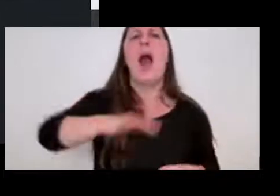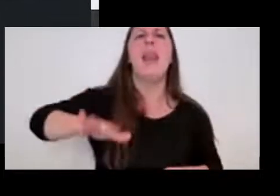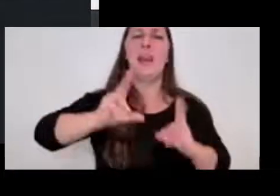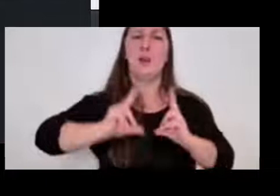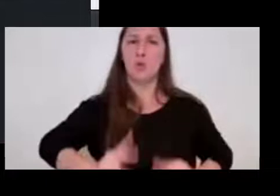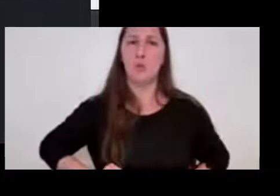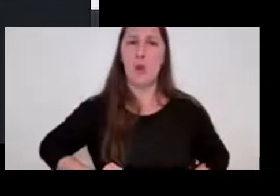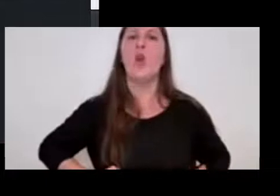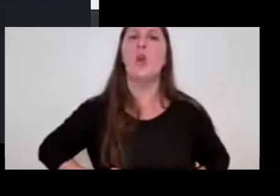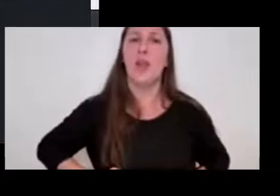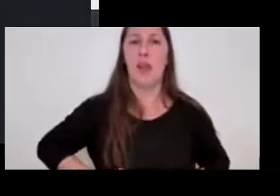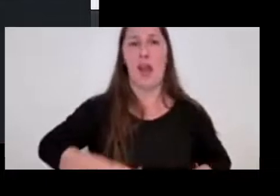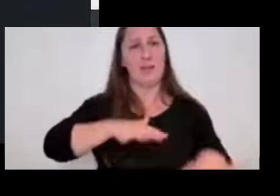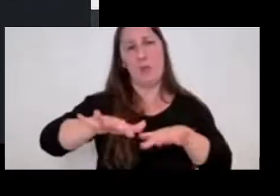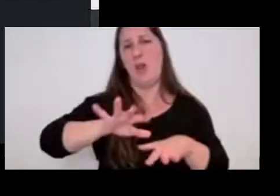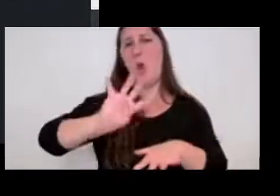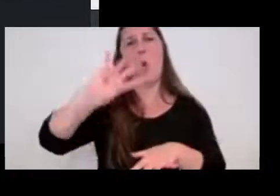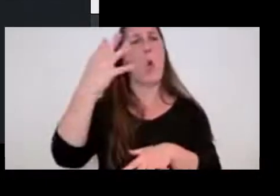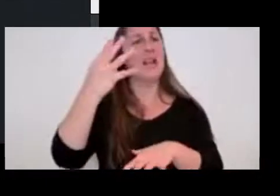liquidar cuarta categoría.